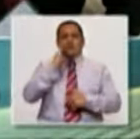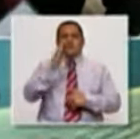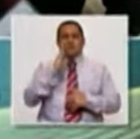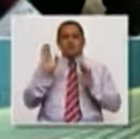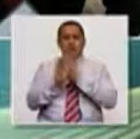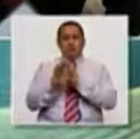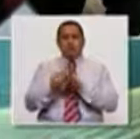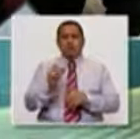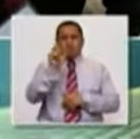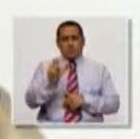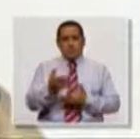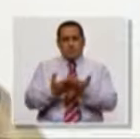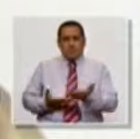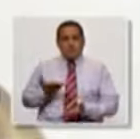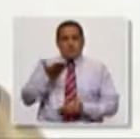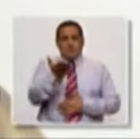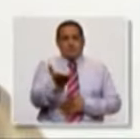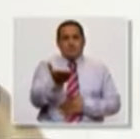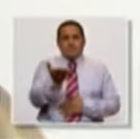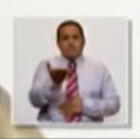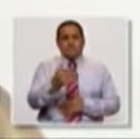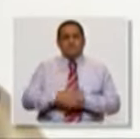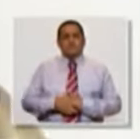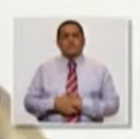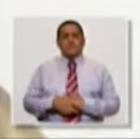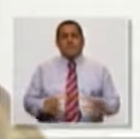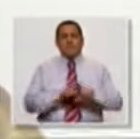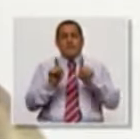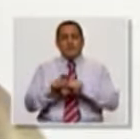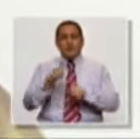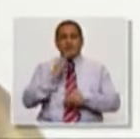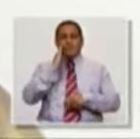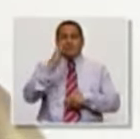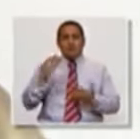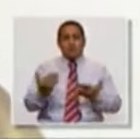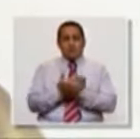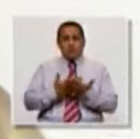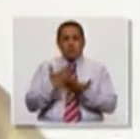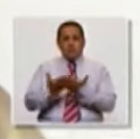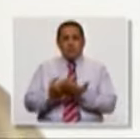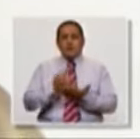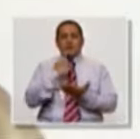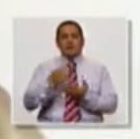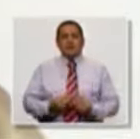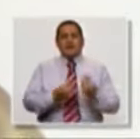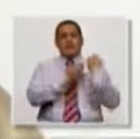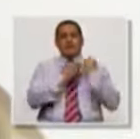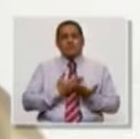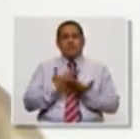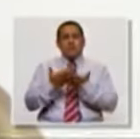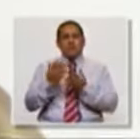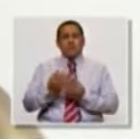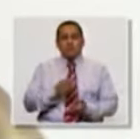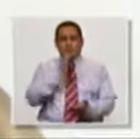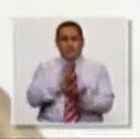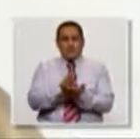interlocutoria, que es un auto, ¿no? De manera que lo primero que impone este nuevo precedente es una carga de fundamentación muy